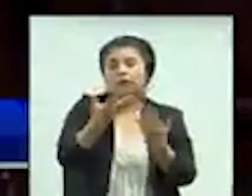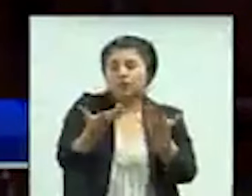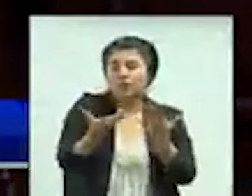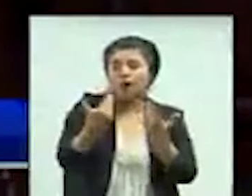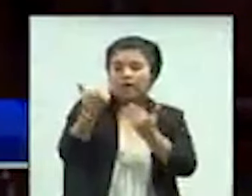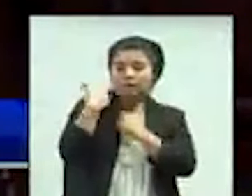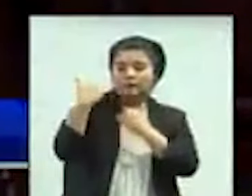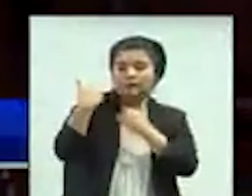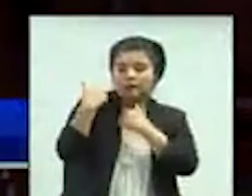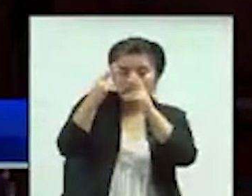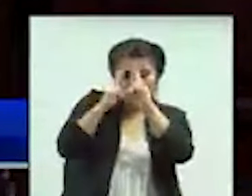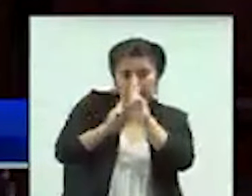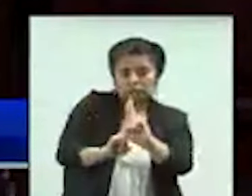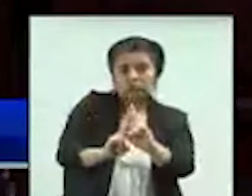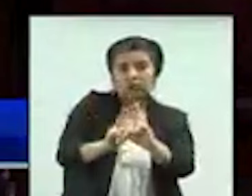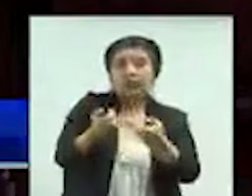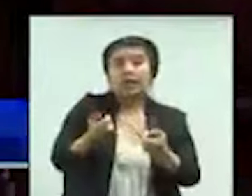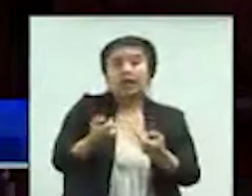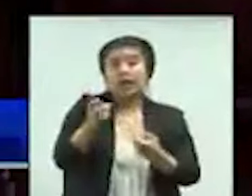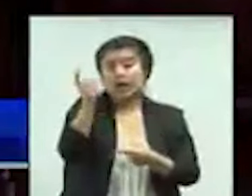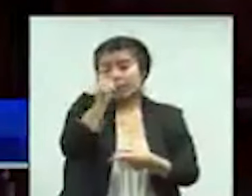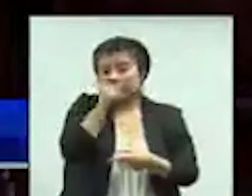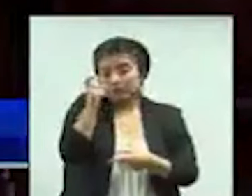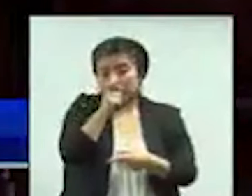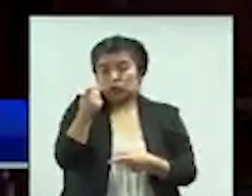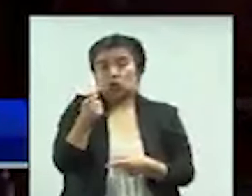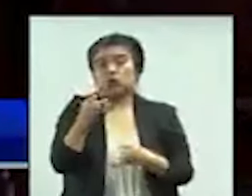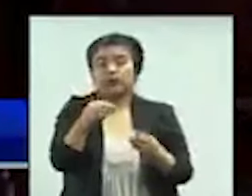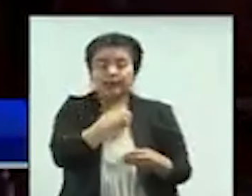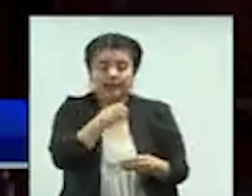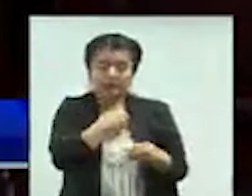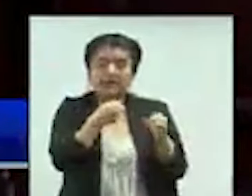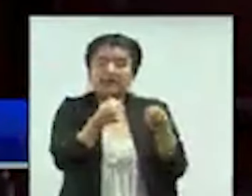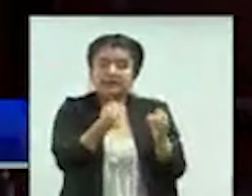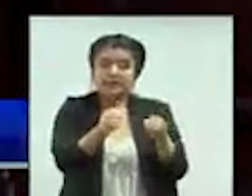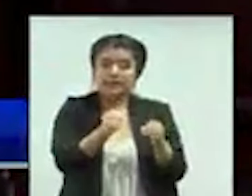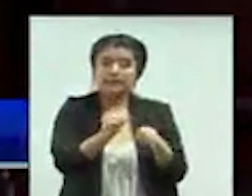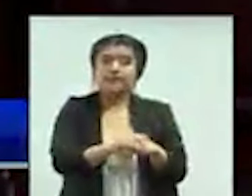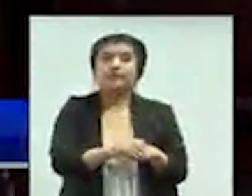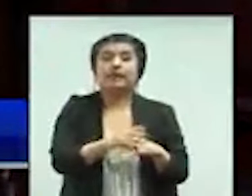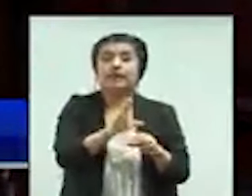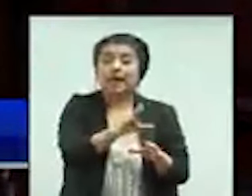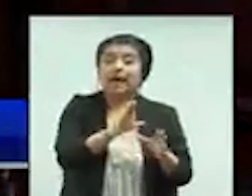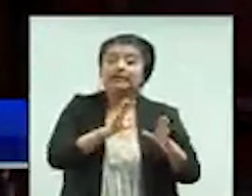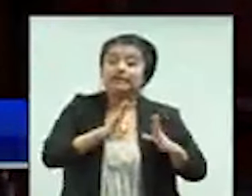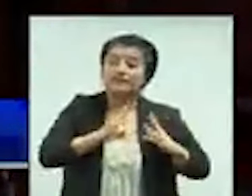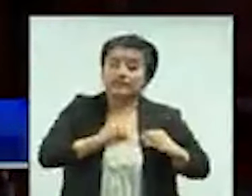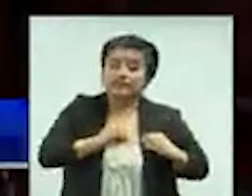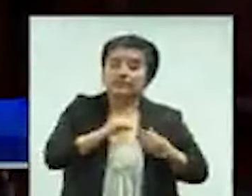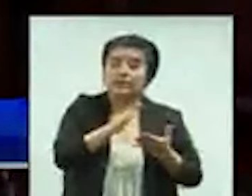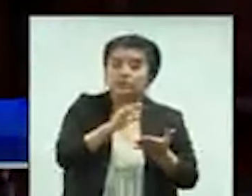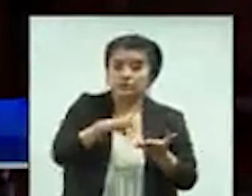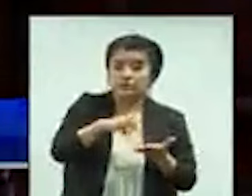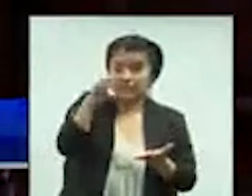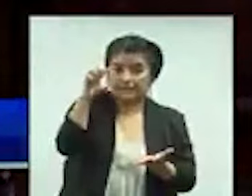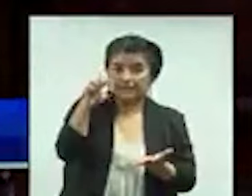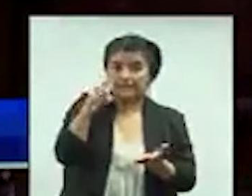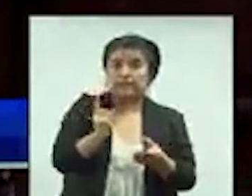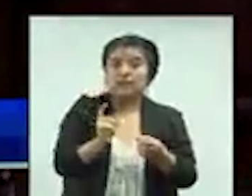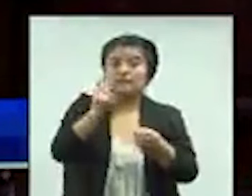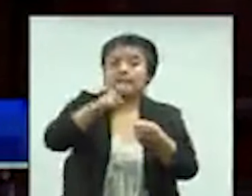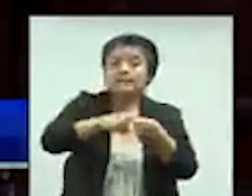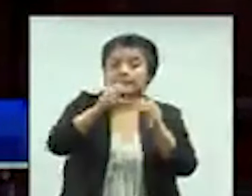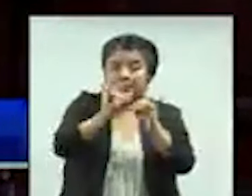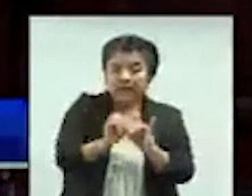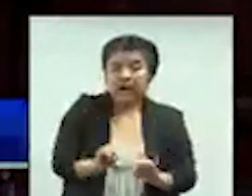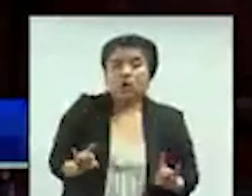dichas obligaciones y se hayan dispuestos a hacerlo. La admisión de tales estados como miembros de las